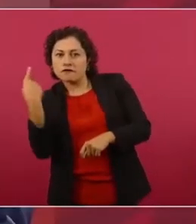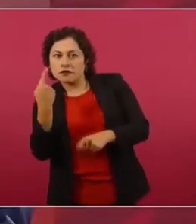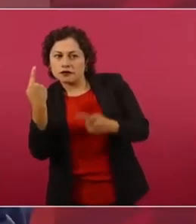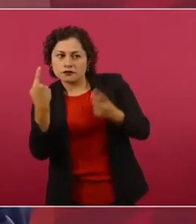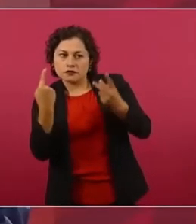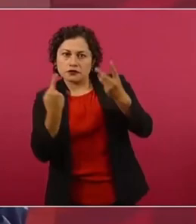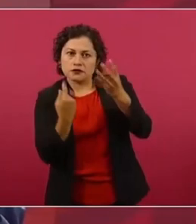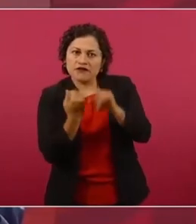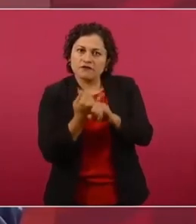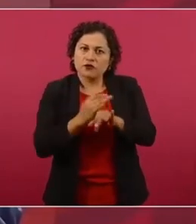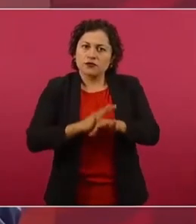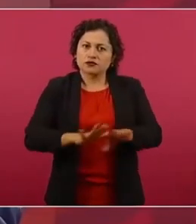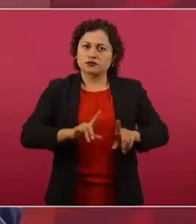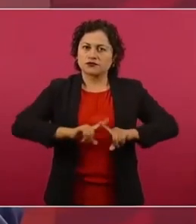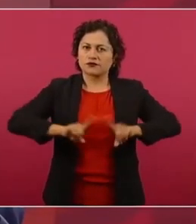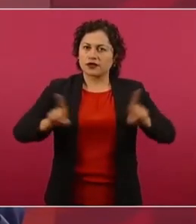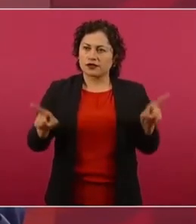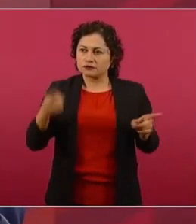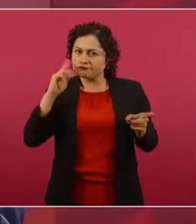no